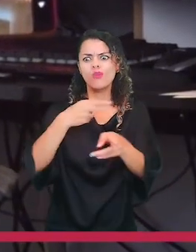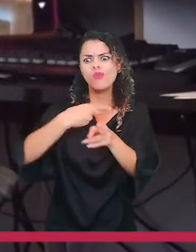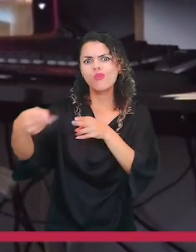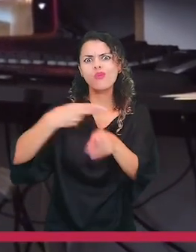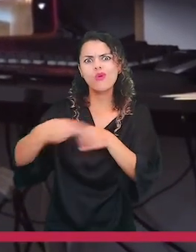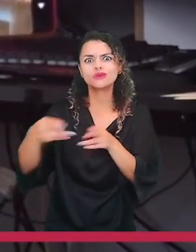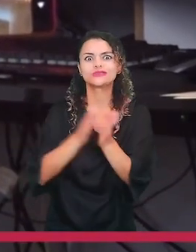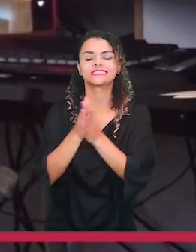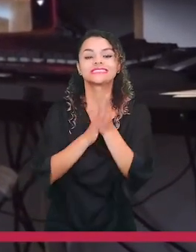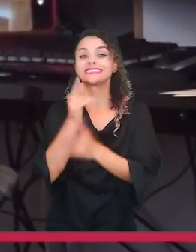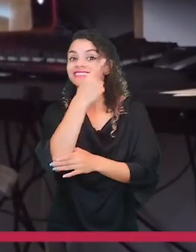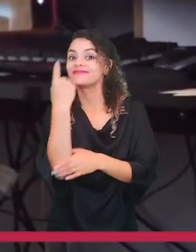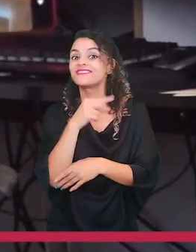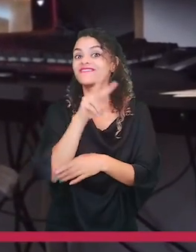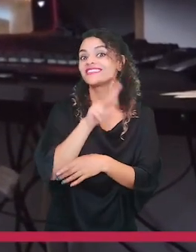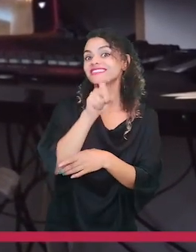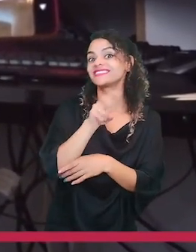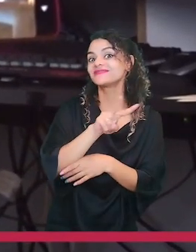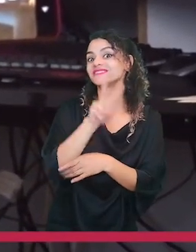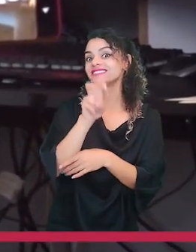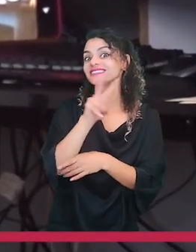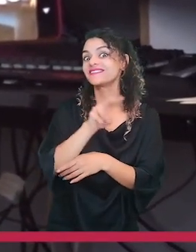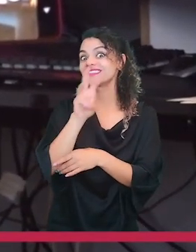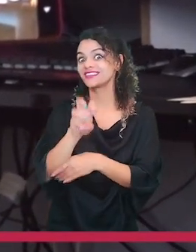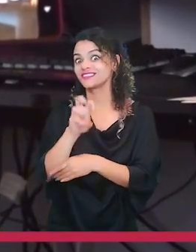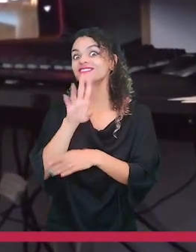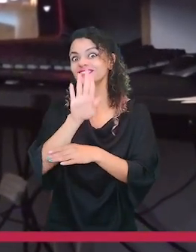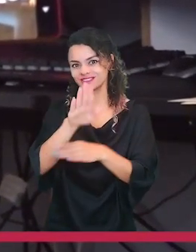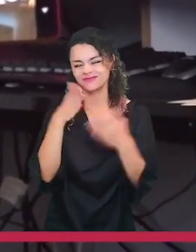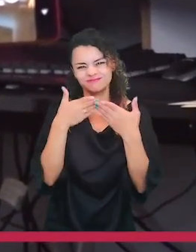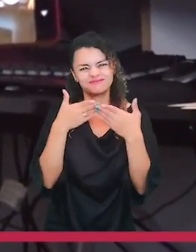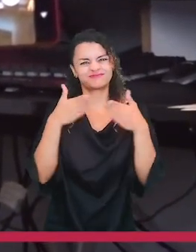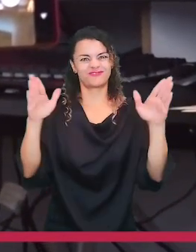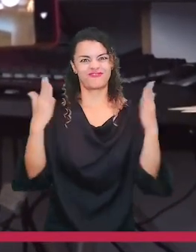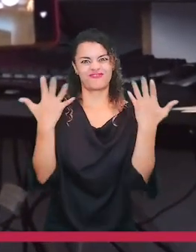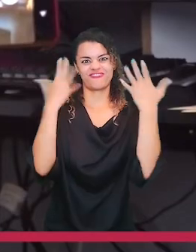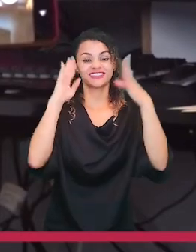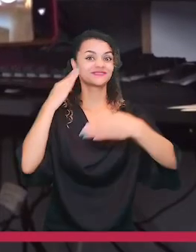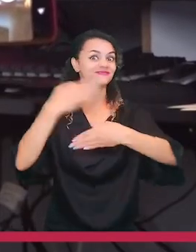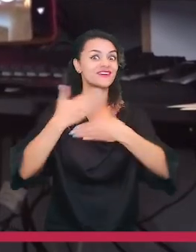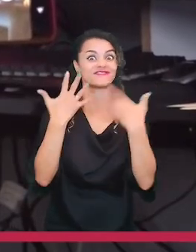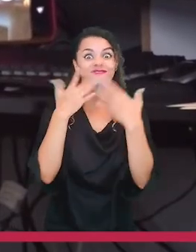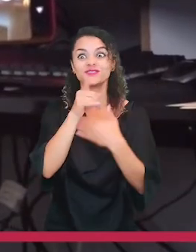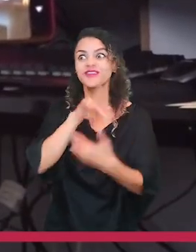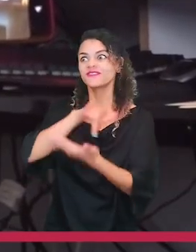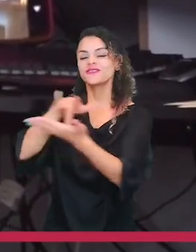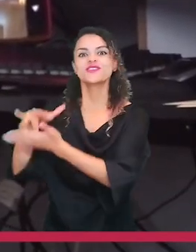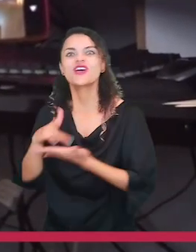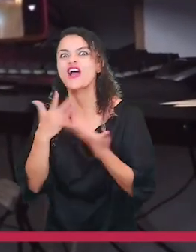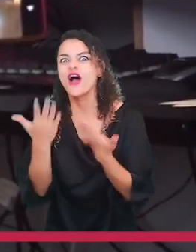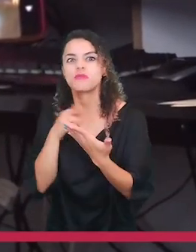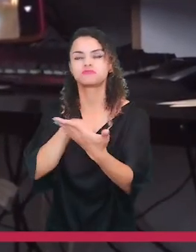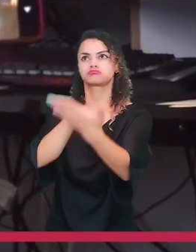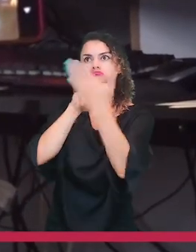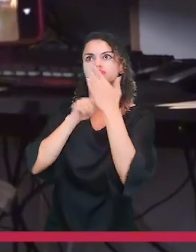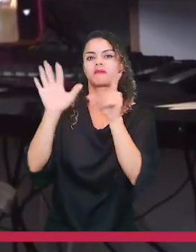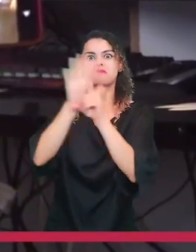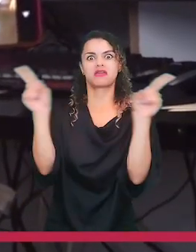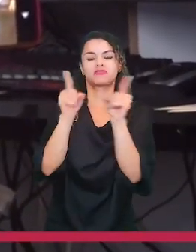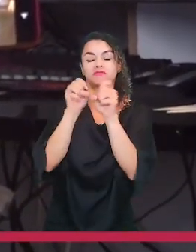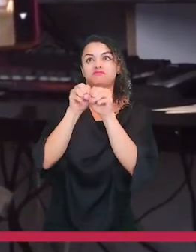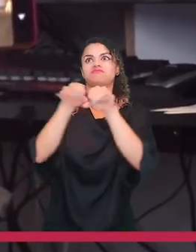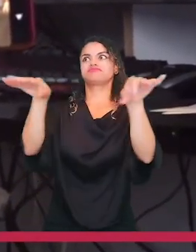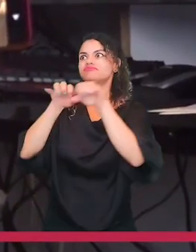ingresar a nuestro marco del festival que va a ser 26, 27 y 28 de septiembre? ¿Qué va a pasar en ese marco del festival? Estrenos de